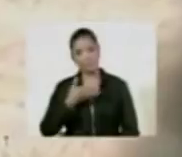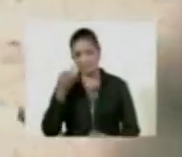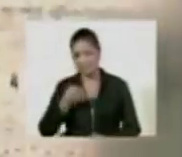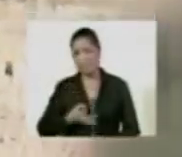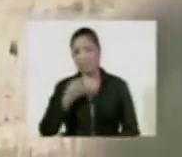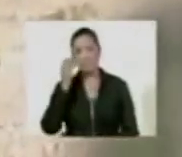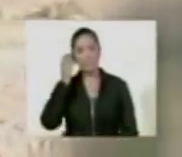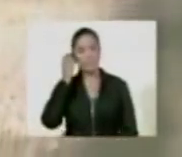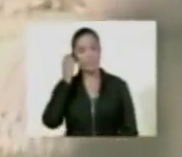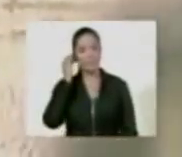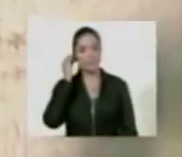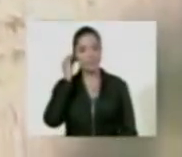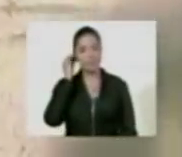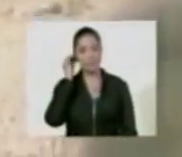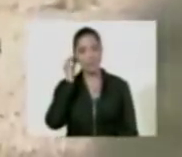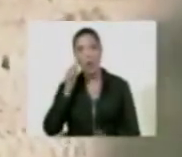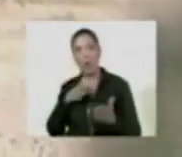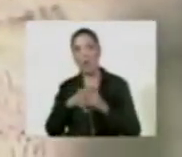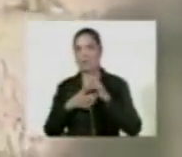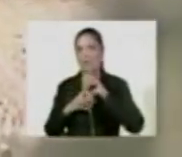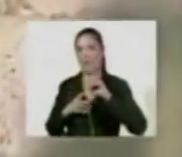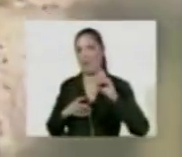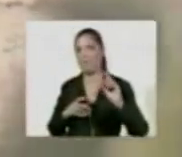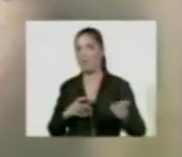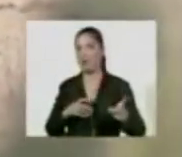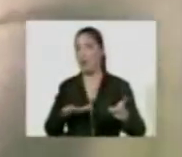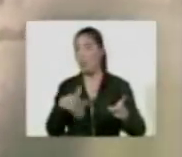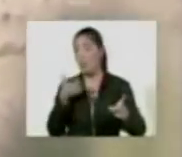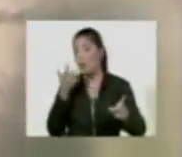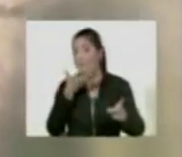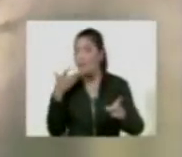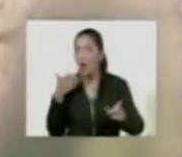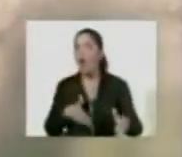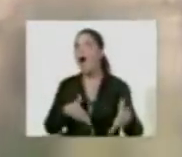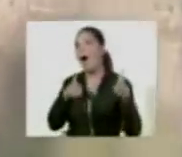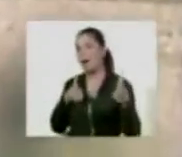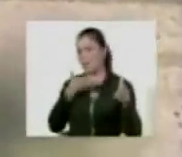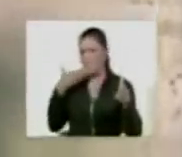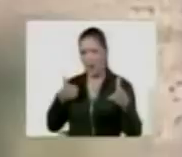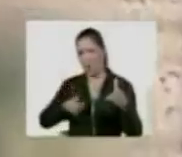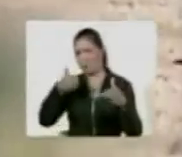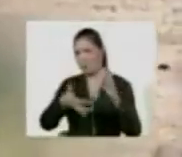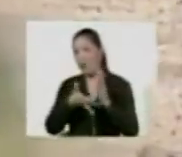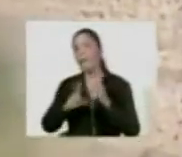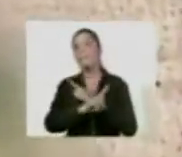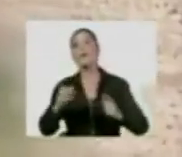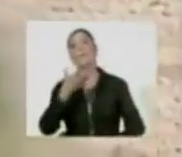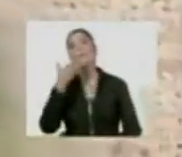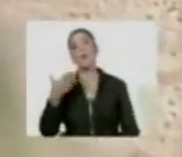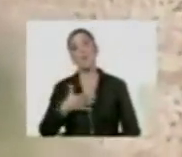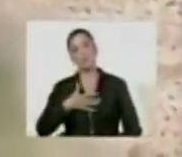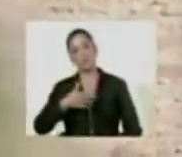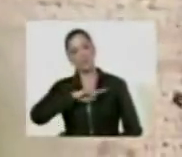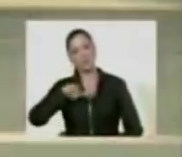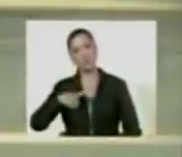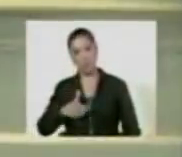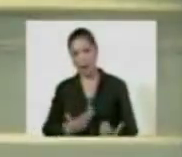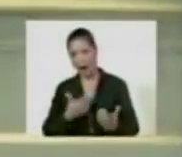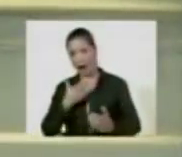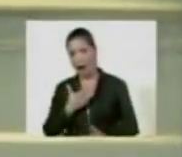relativa contra un enemigo que pudiese tener mejores armas. Pero la mejor arma que nosotros tenemos, aparte